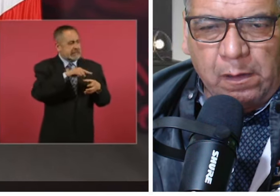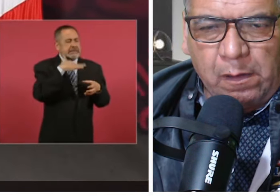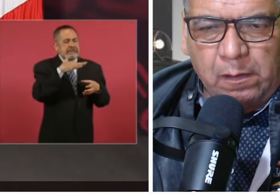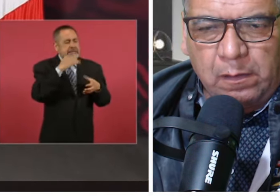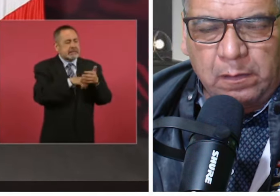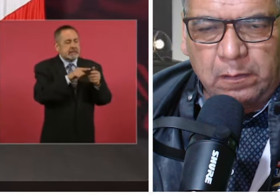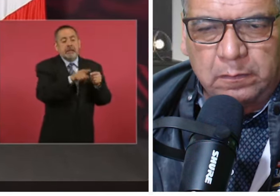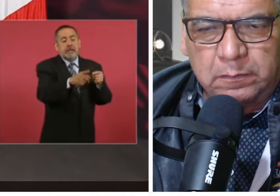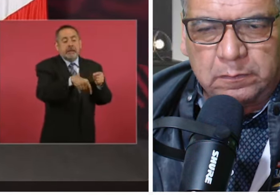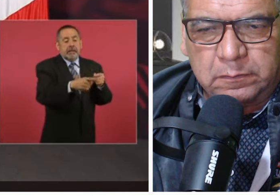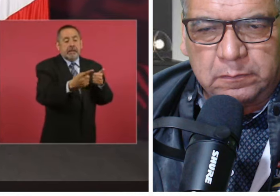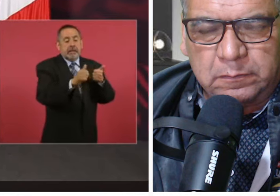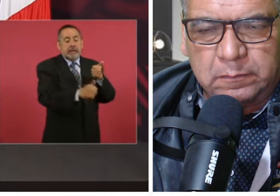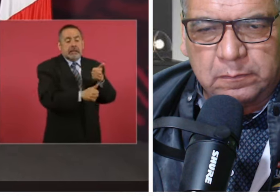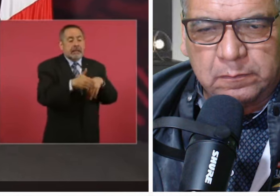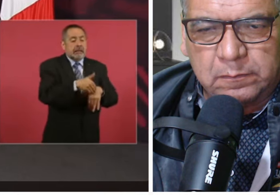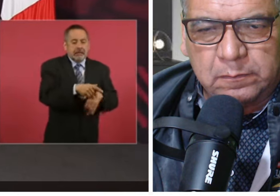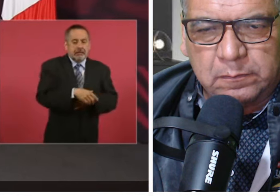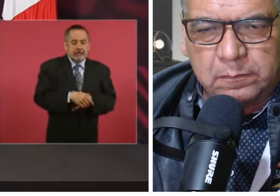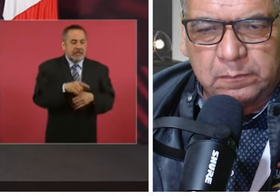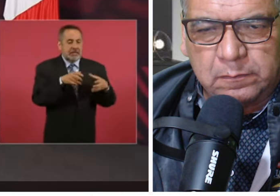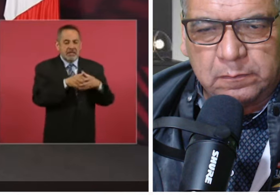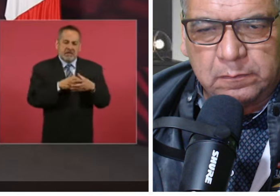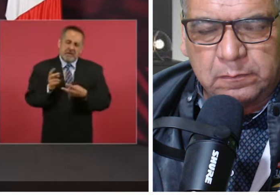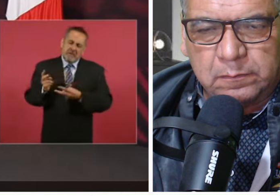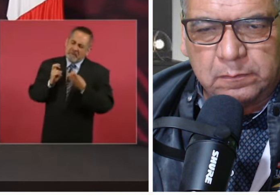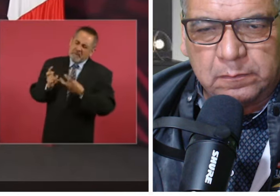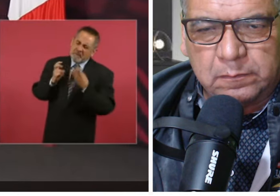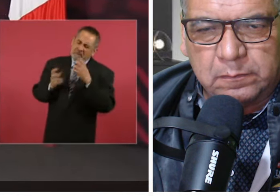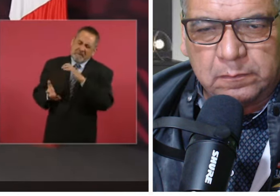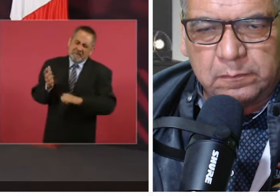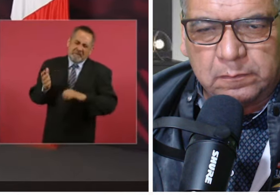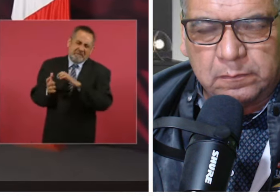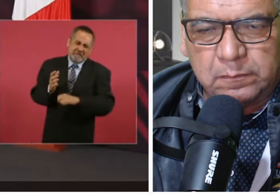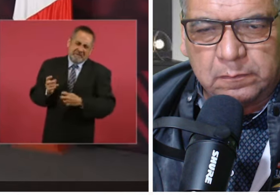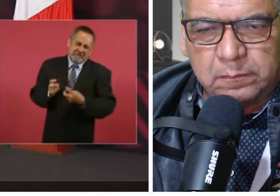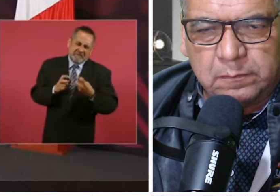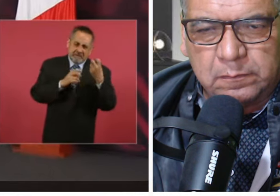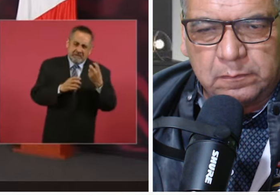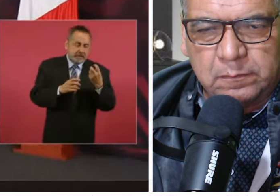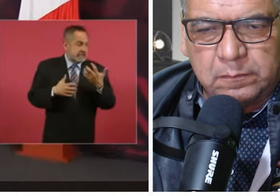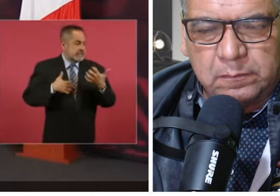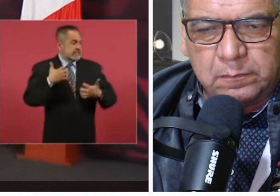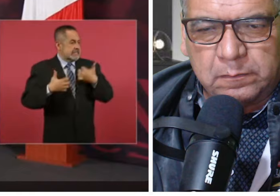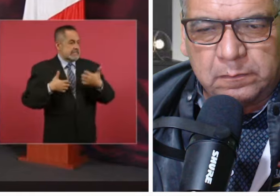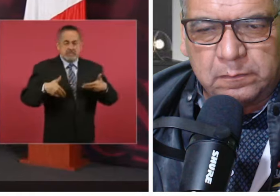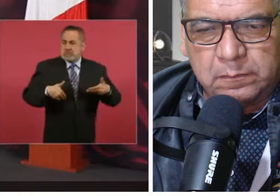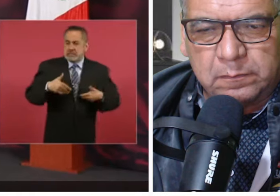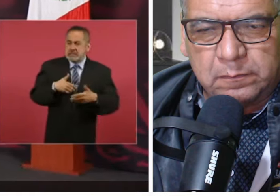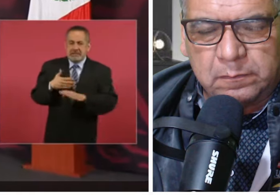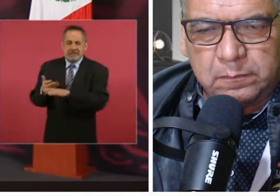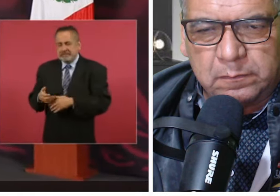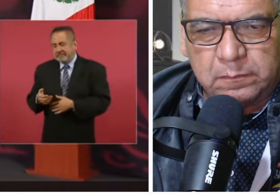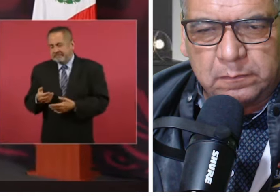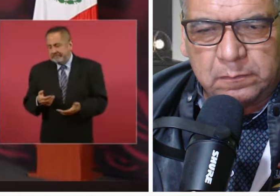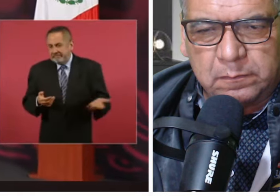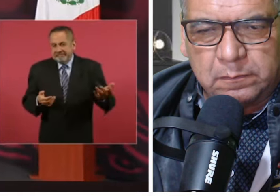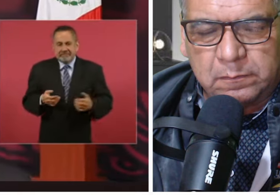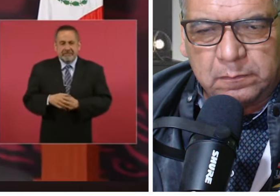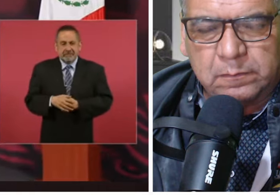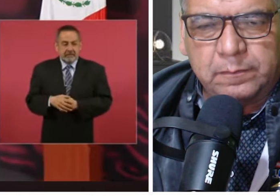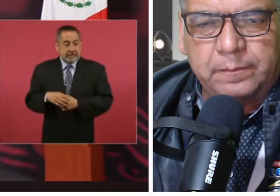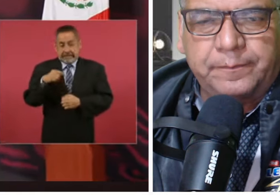corruptos que se dedicaban a saquear, a robar, y ahora están muy molestos con nosotros.